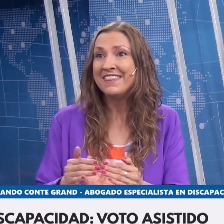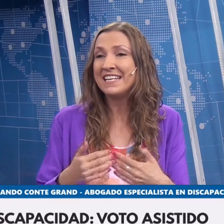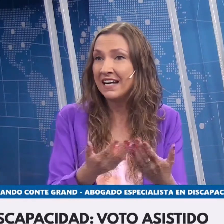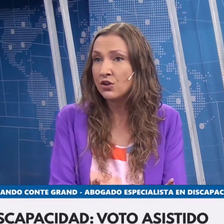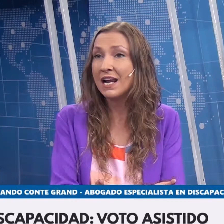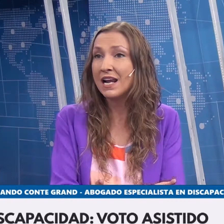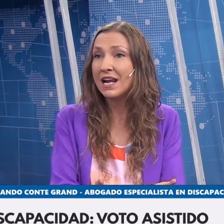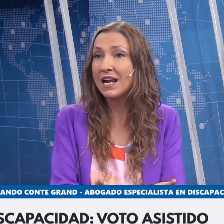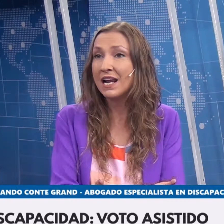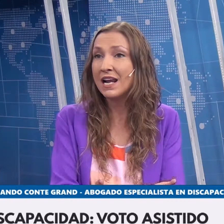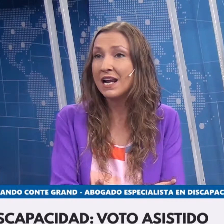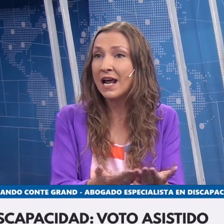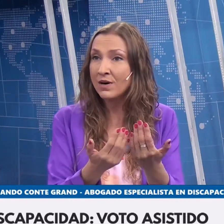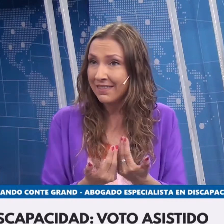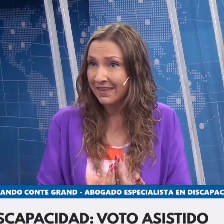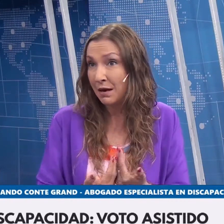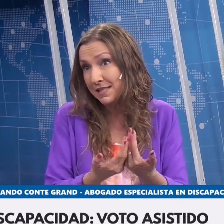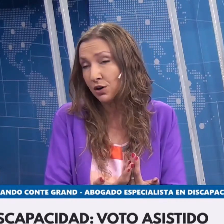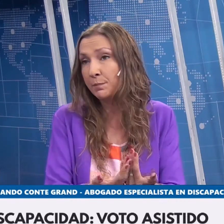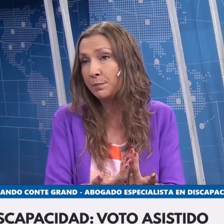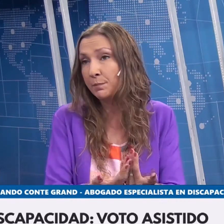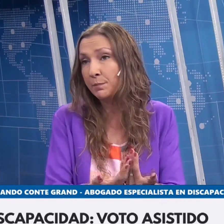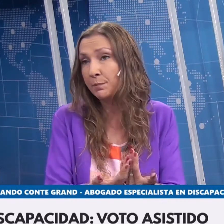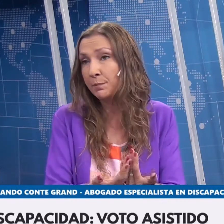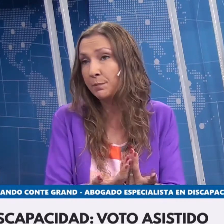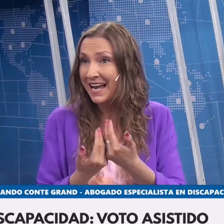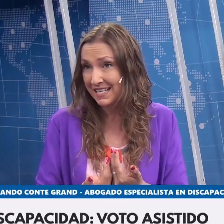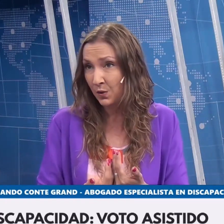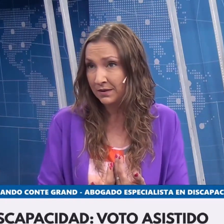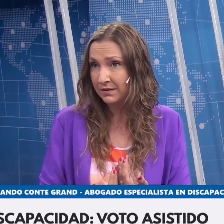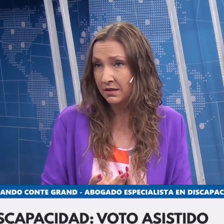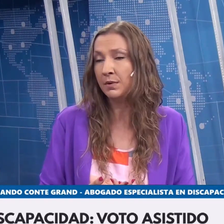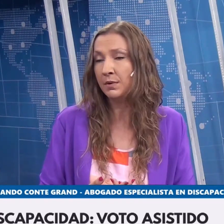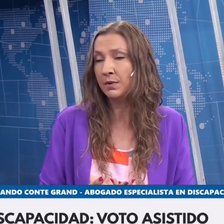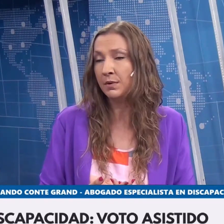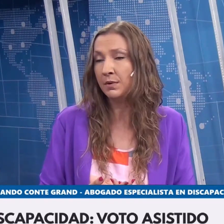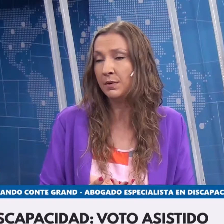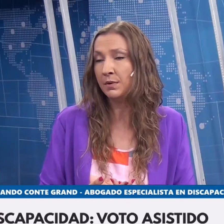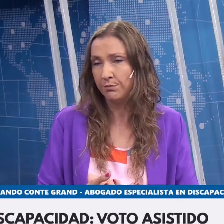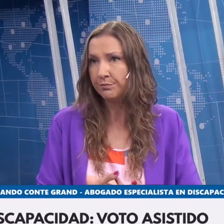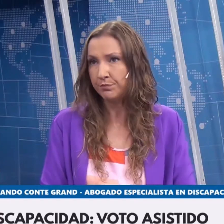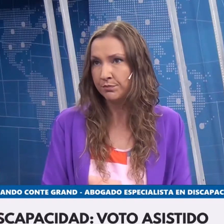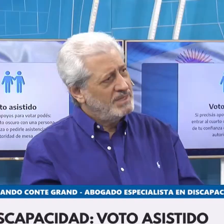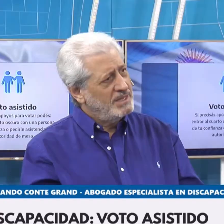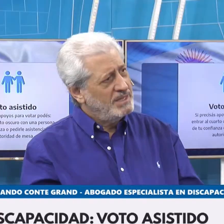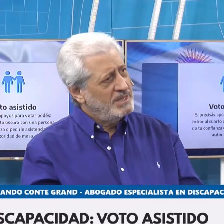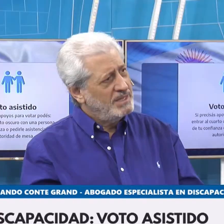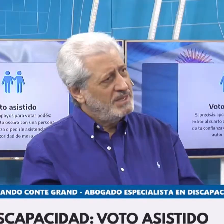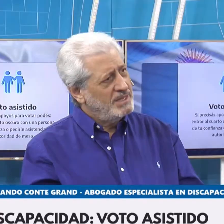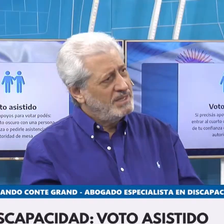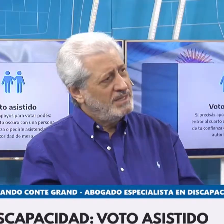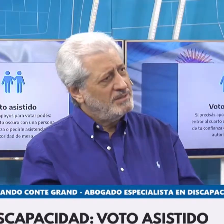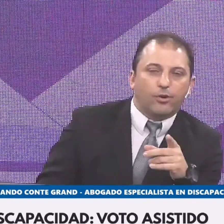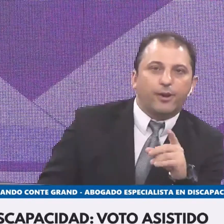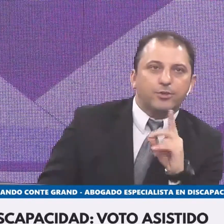específicamente deberían traer entonces la urna desde la mesa correspondiente hacia esa aula exactamente exactamente sí bien